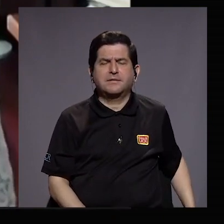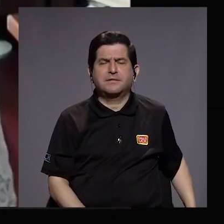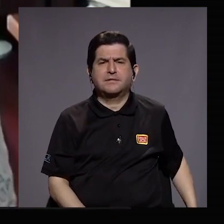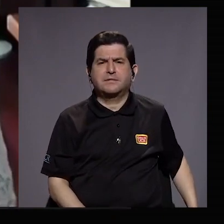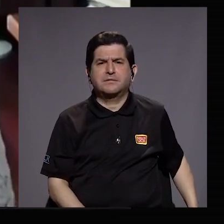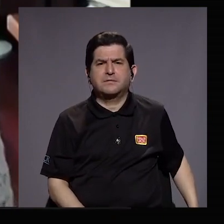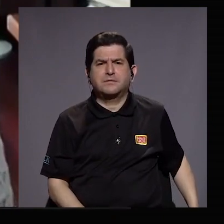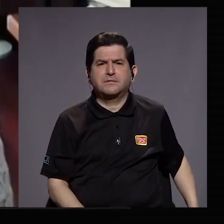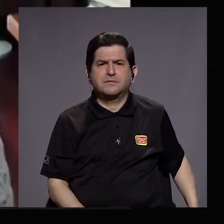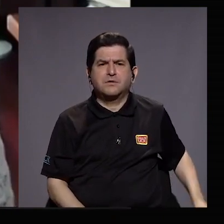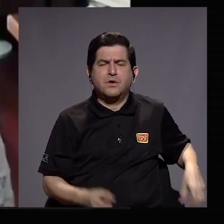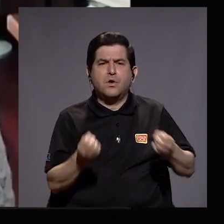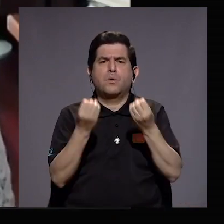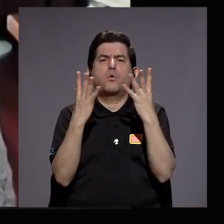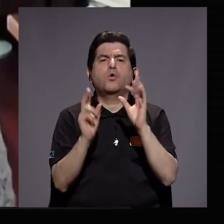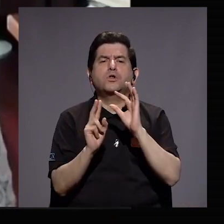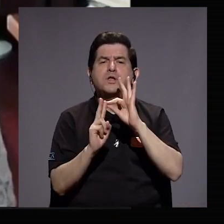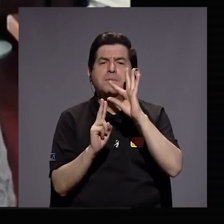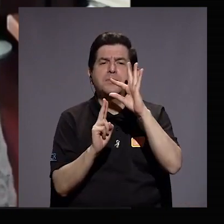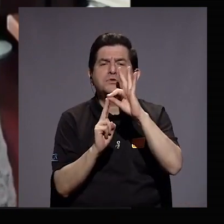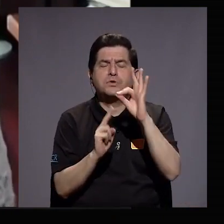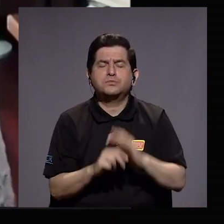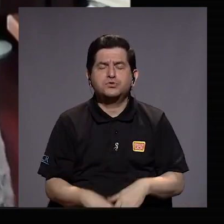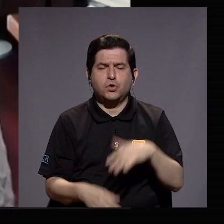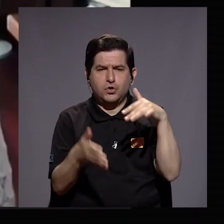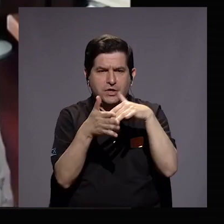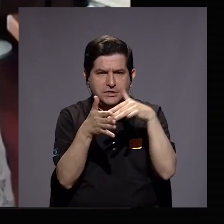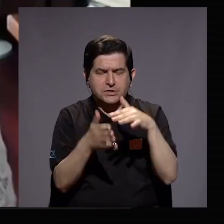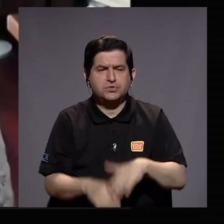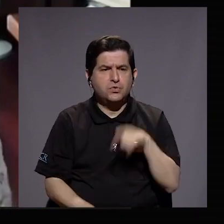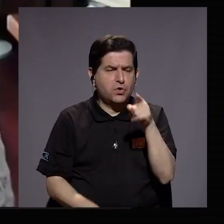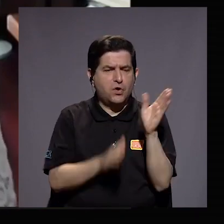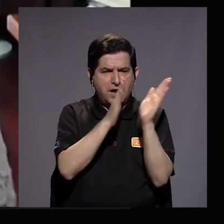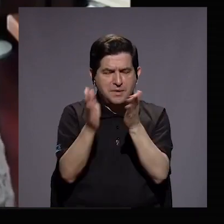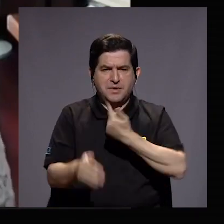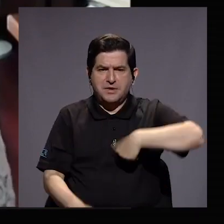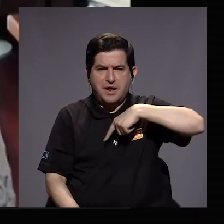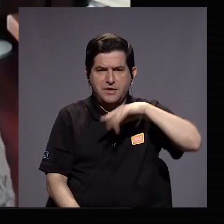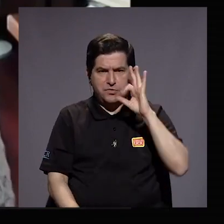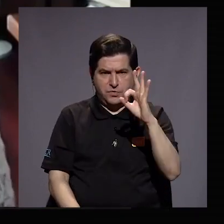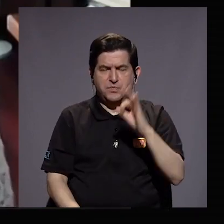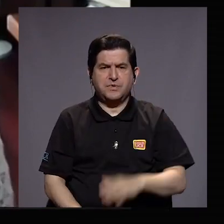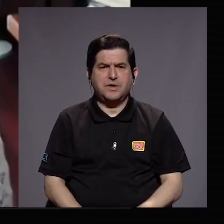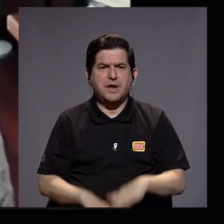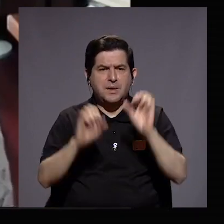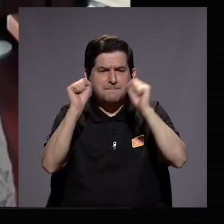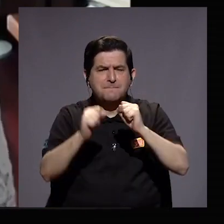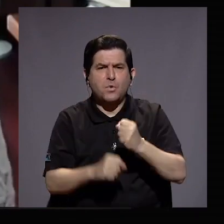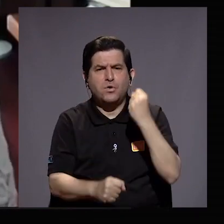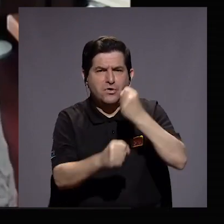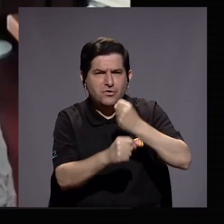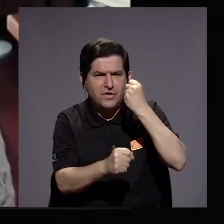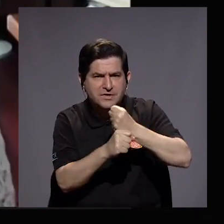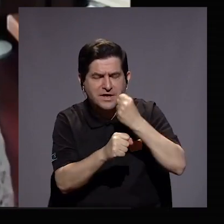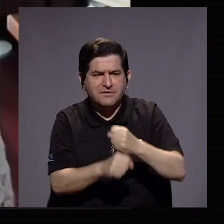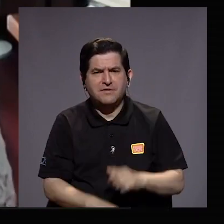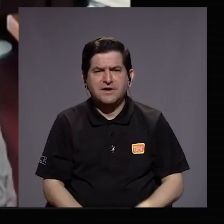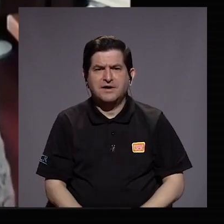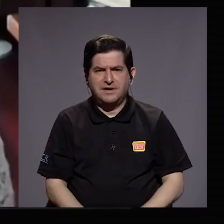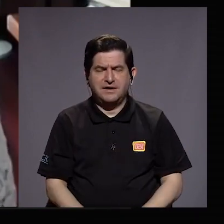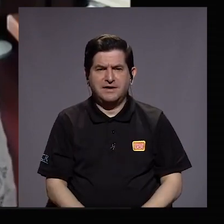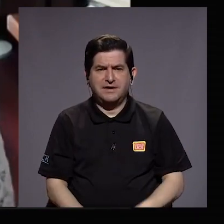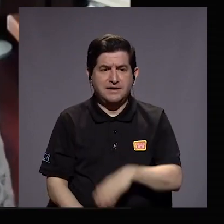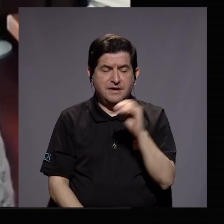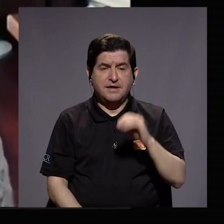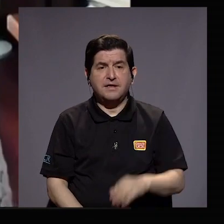habría muchas posibilidades de estudio y nos preparaba bien también para poder ejercer